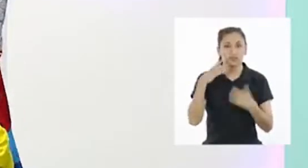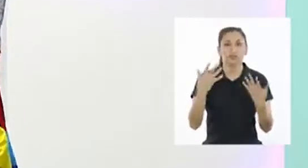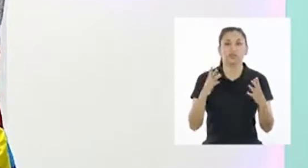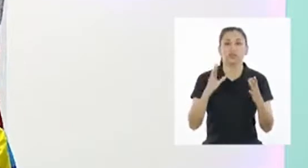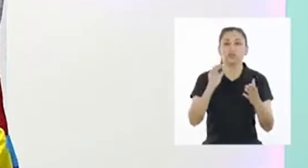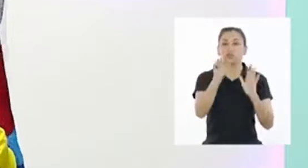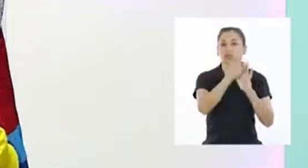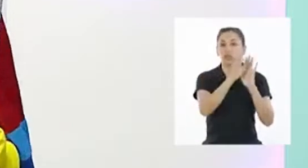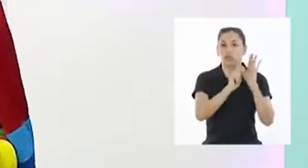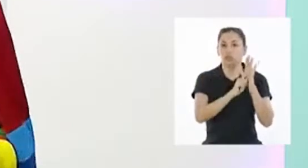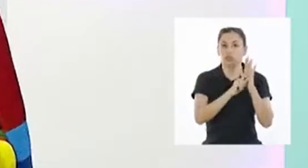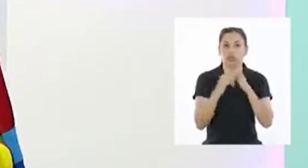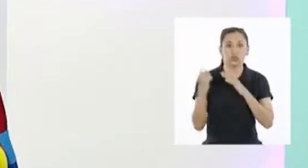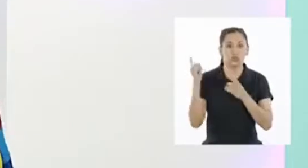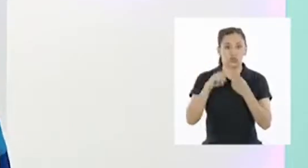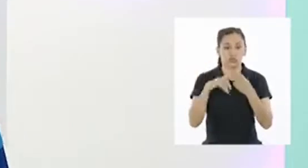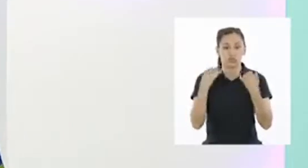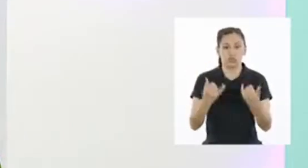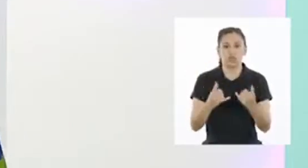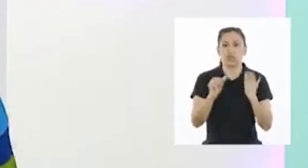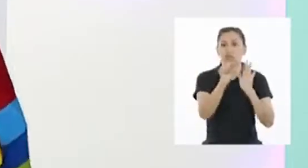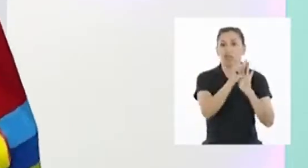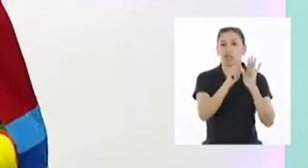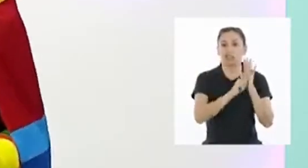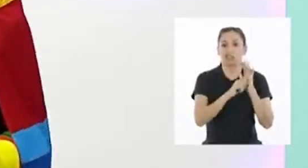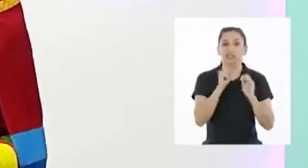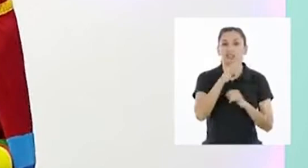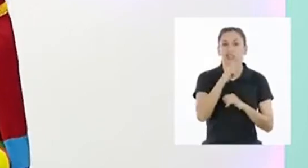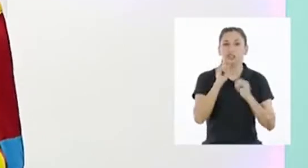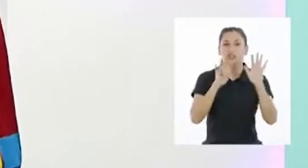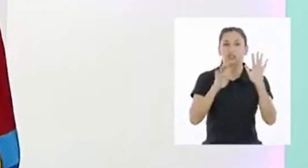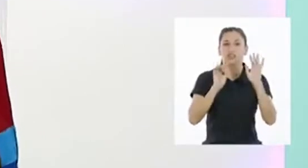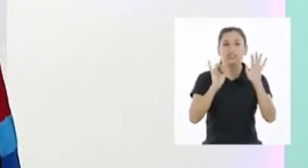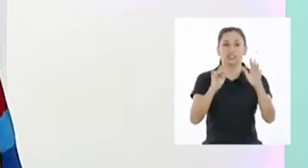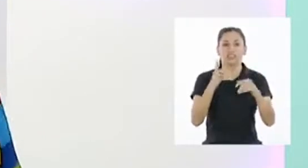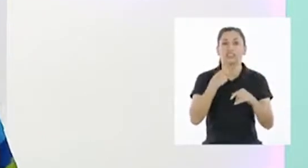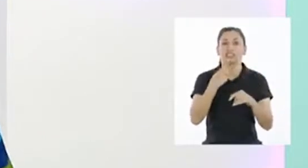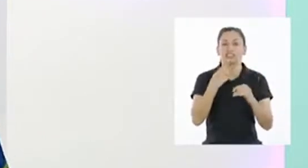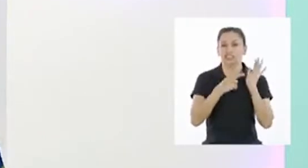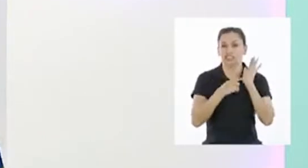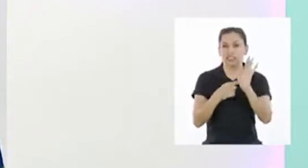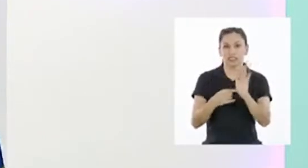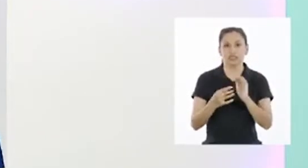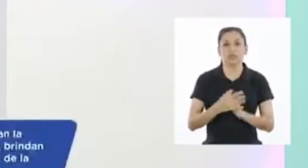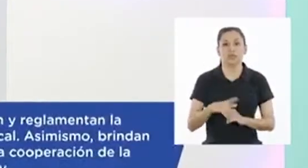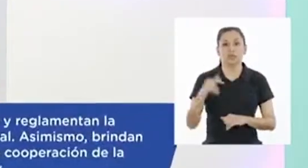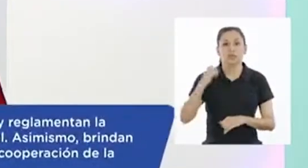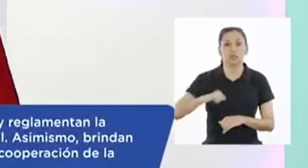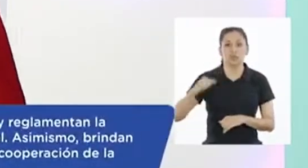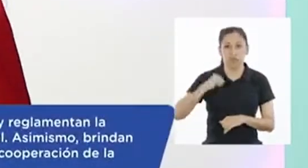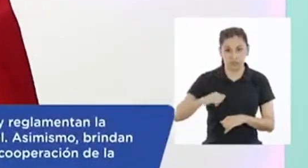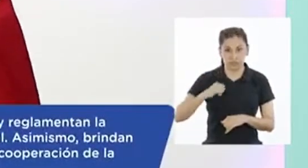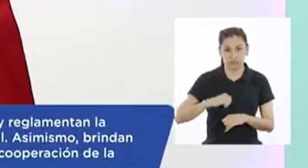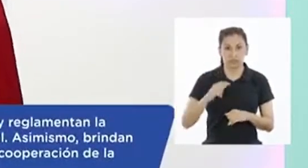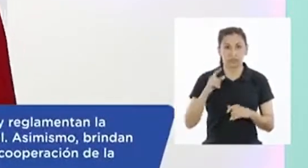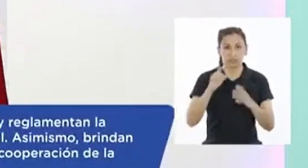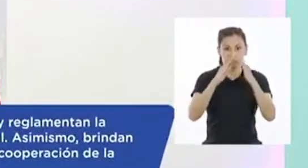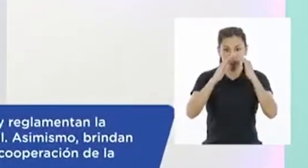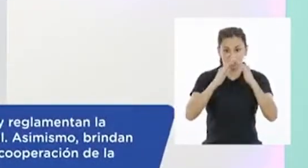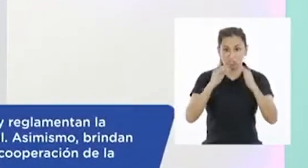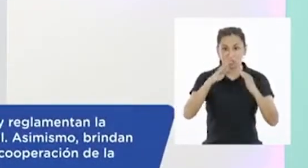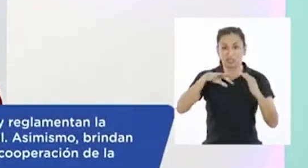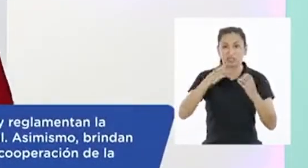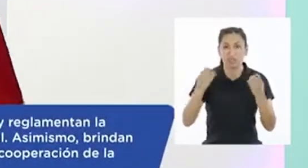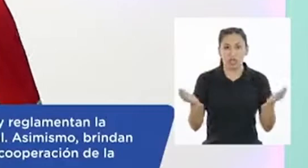en nuestra Constitución Política vigente, que en el artículo 197 expresa lo siguiente. Las municipalidades